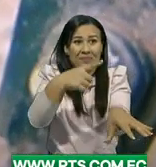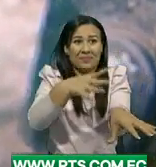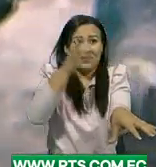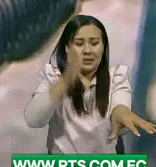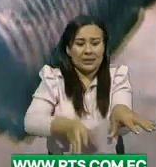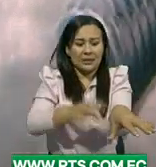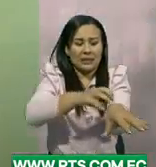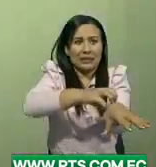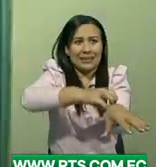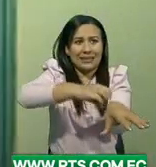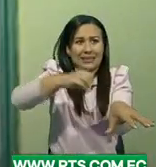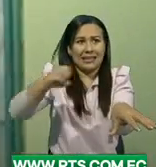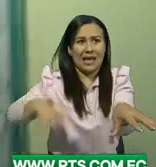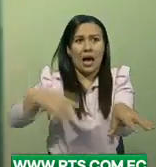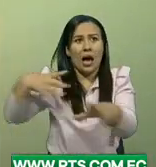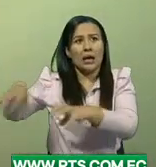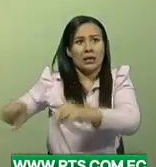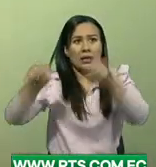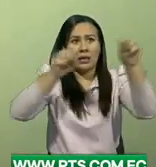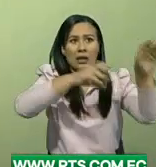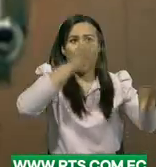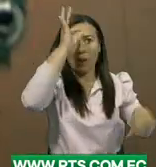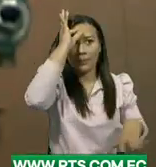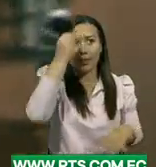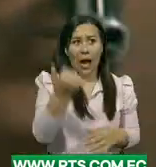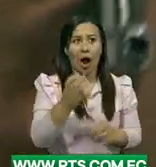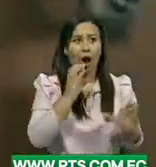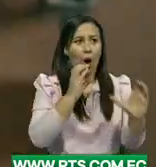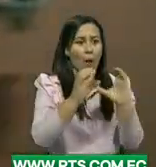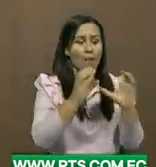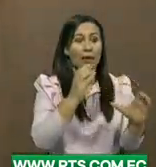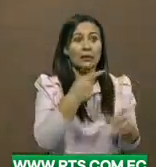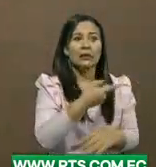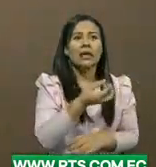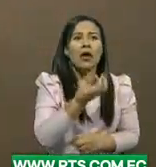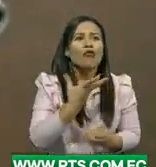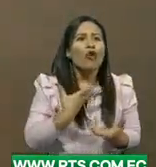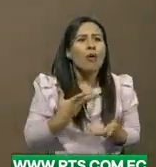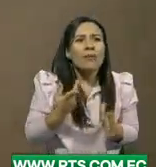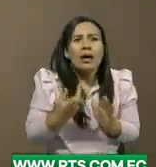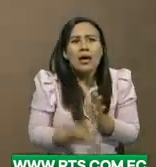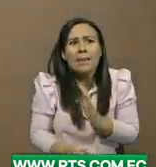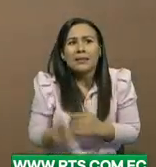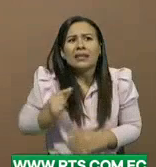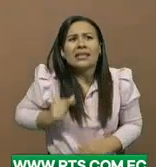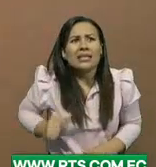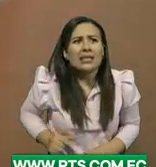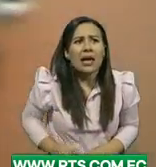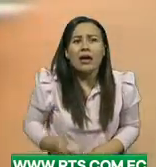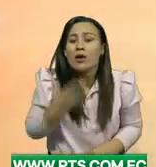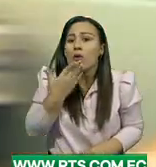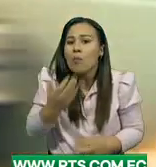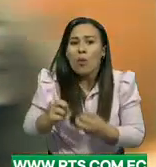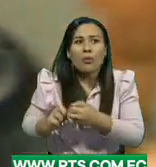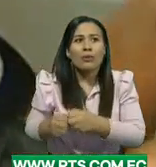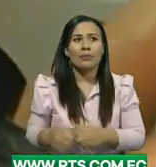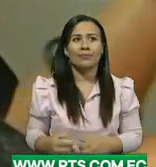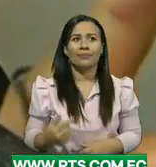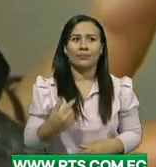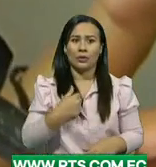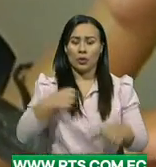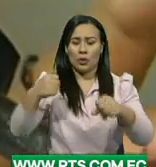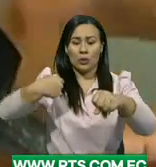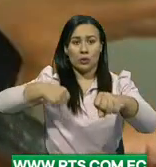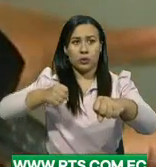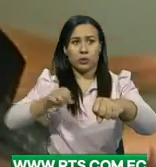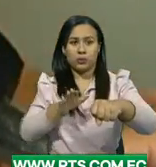privada. La joven accedió a conversar con la noticia para contarnos detalladamente lo que sucedió. Que vengo circunvalando